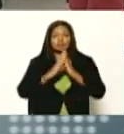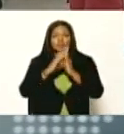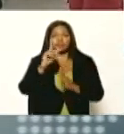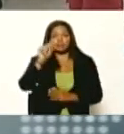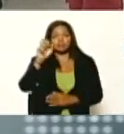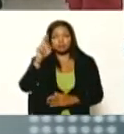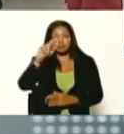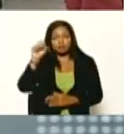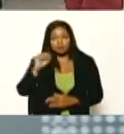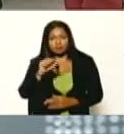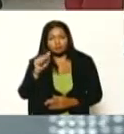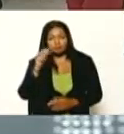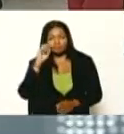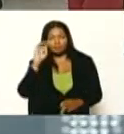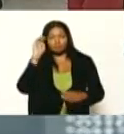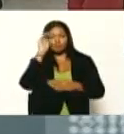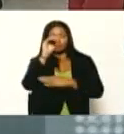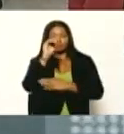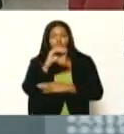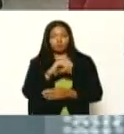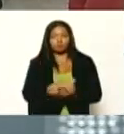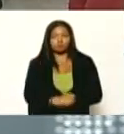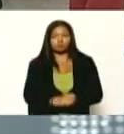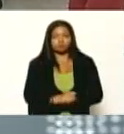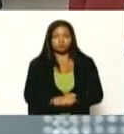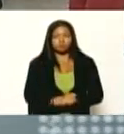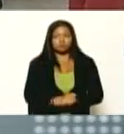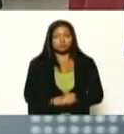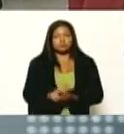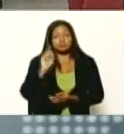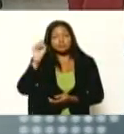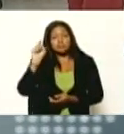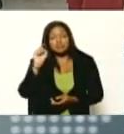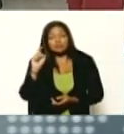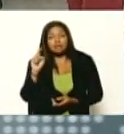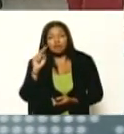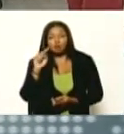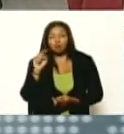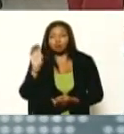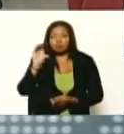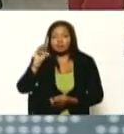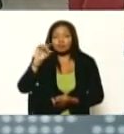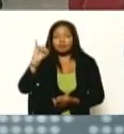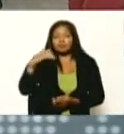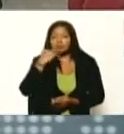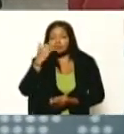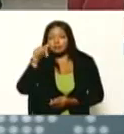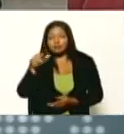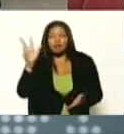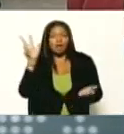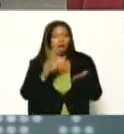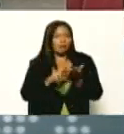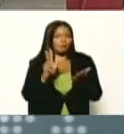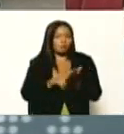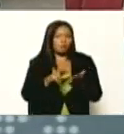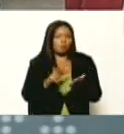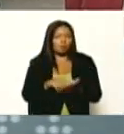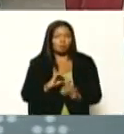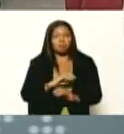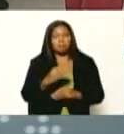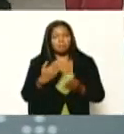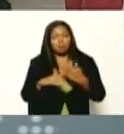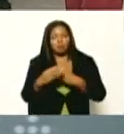Quinta Crespo, esté viendo el futuro, que necesitan un CDI que esté ahí mismo en la parroquia. Aprobado, vamos a